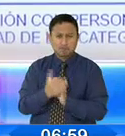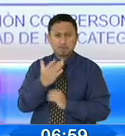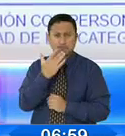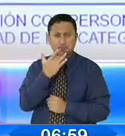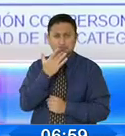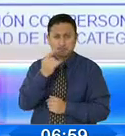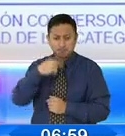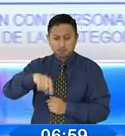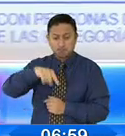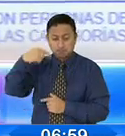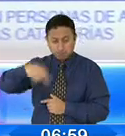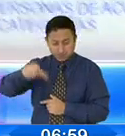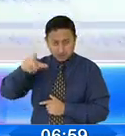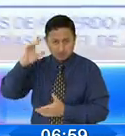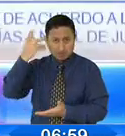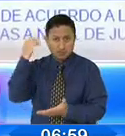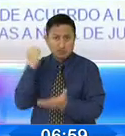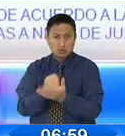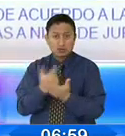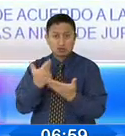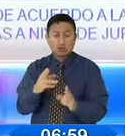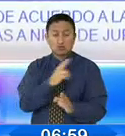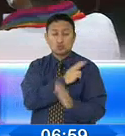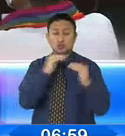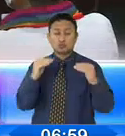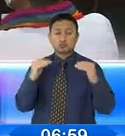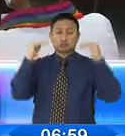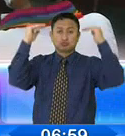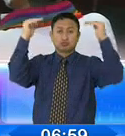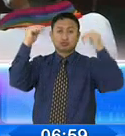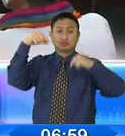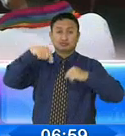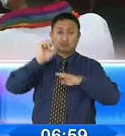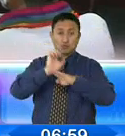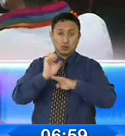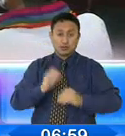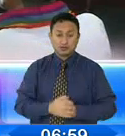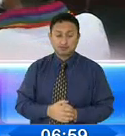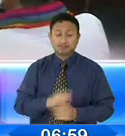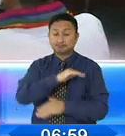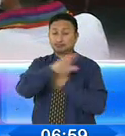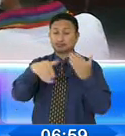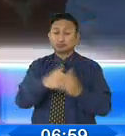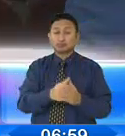personas matriculadas en entidades de educación superior del país. En total serán